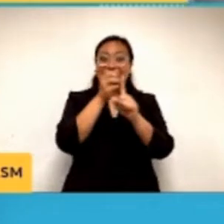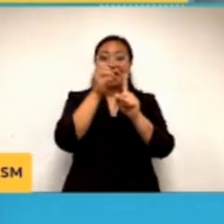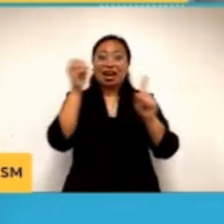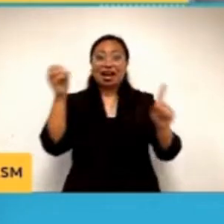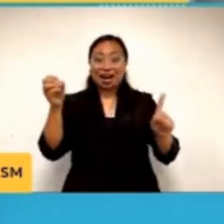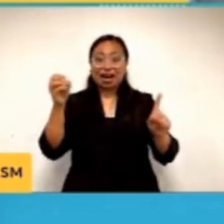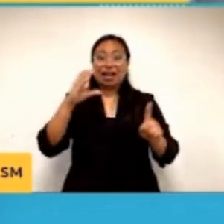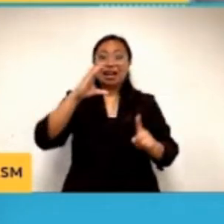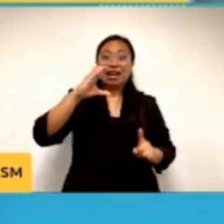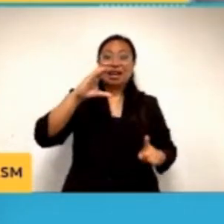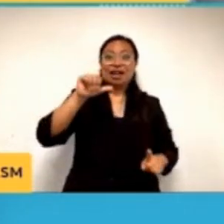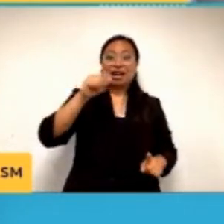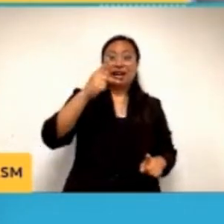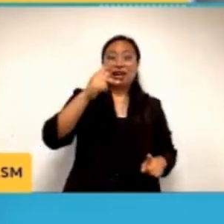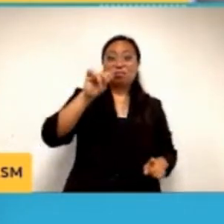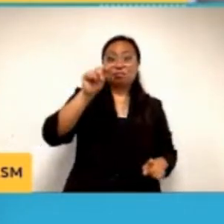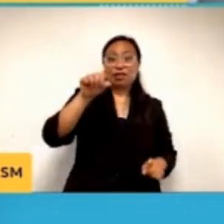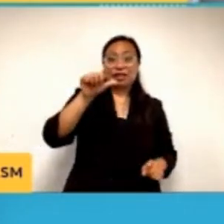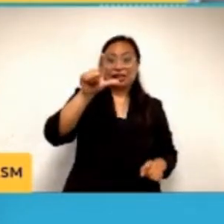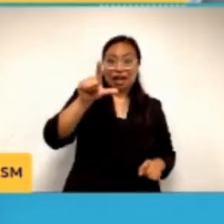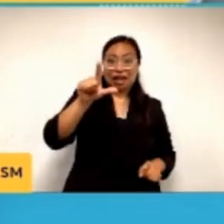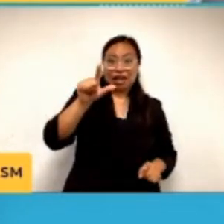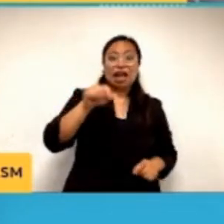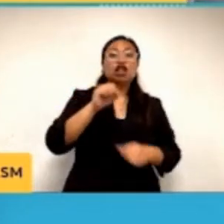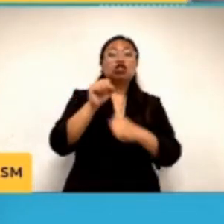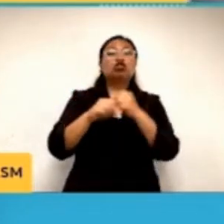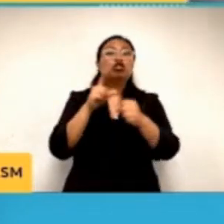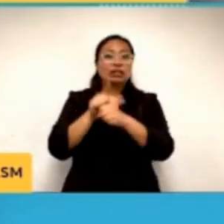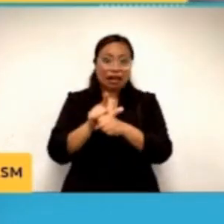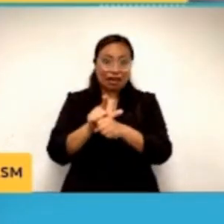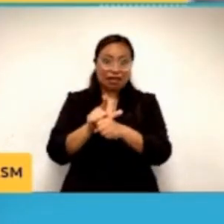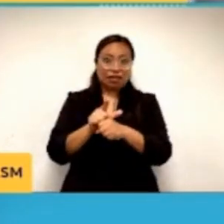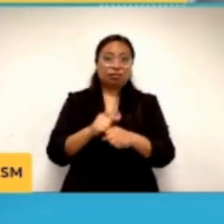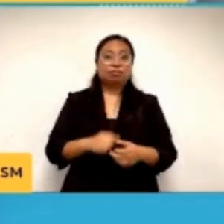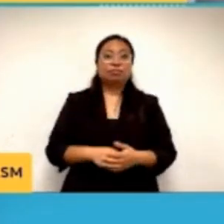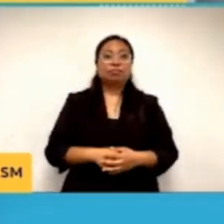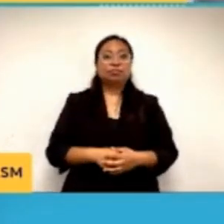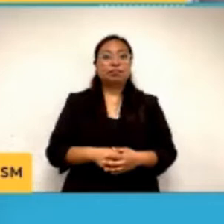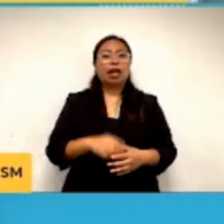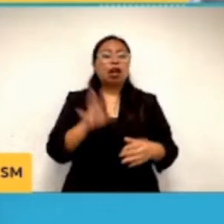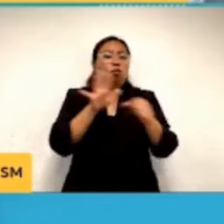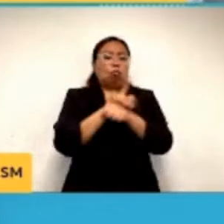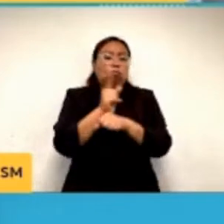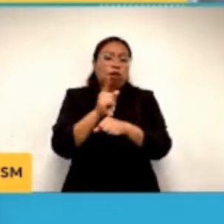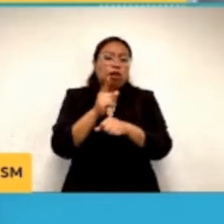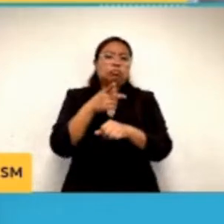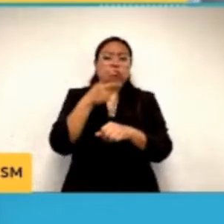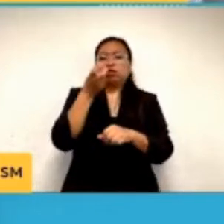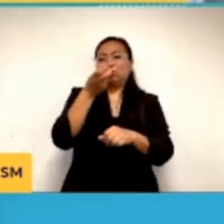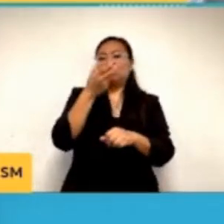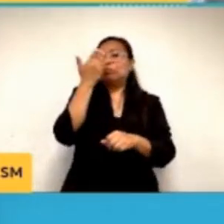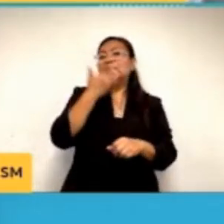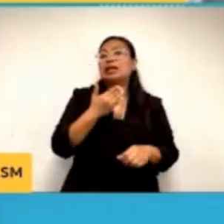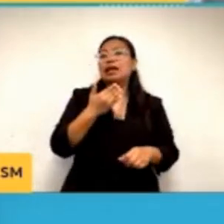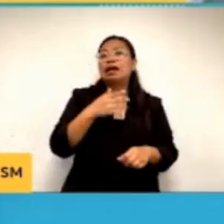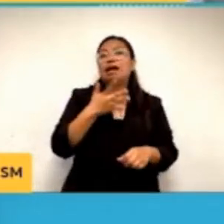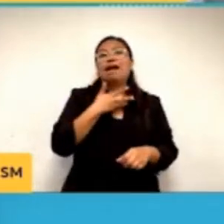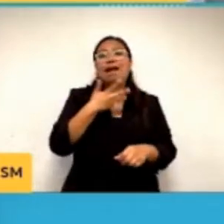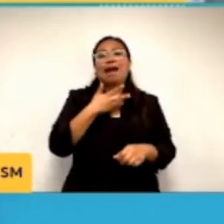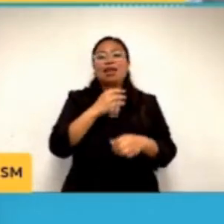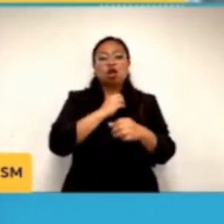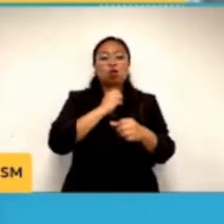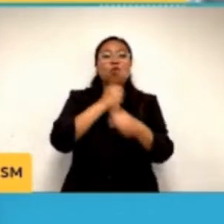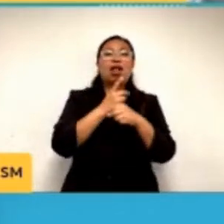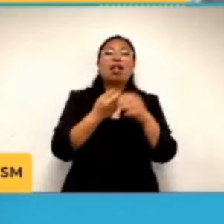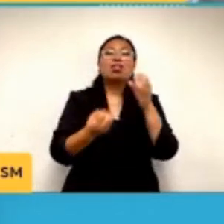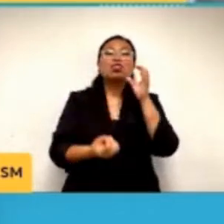mundo porque tú probablemente sabes que las oportunidades tú misma y tú mismo se las das a las